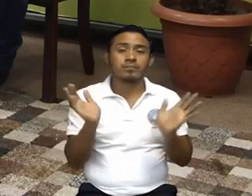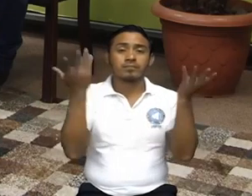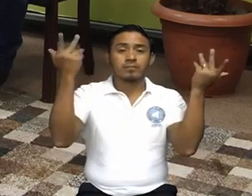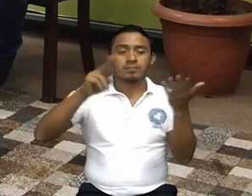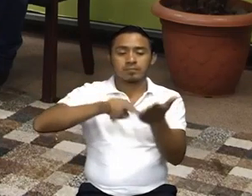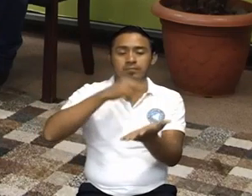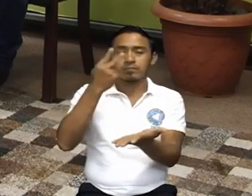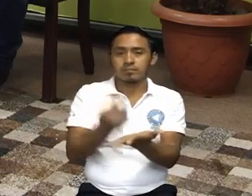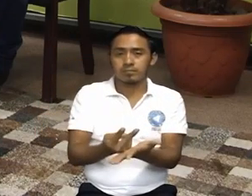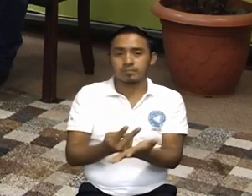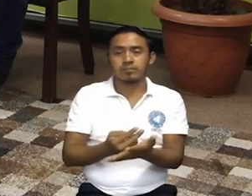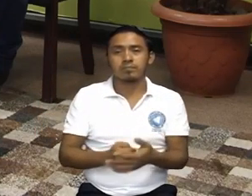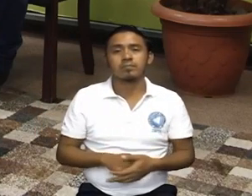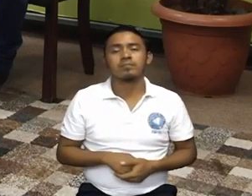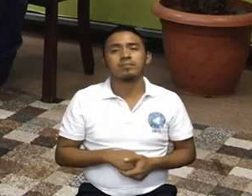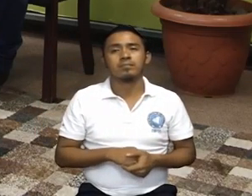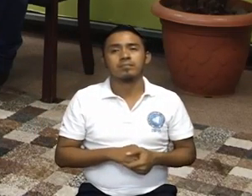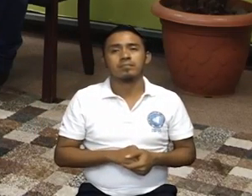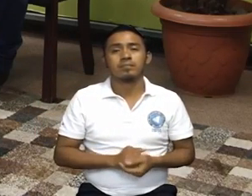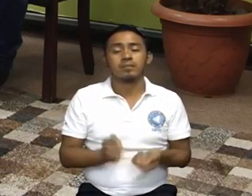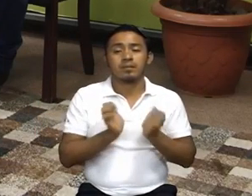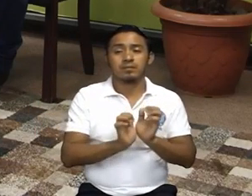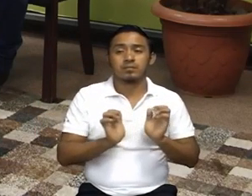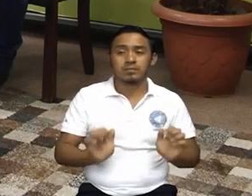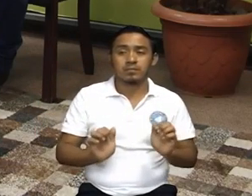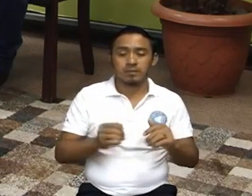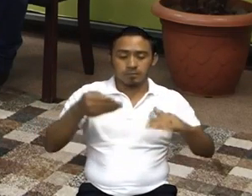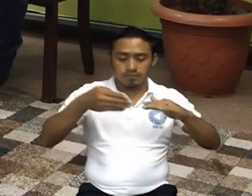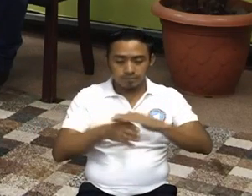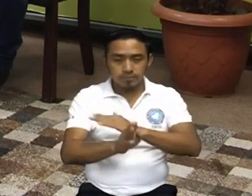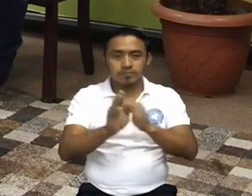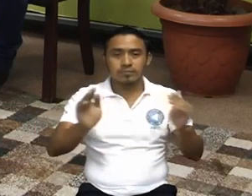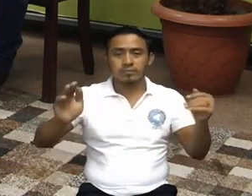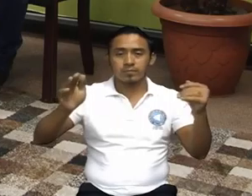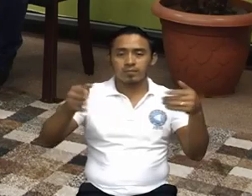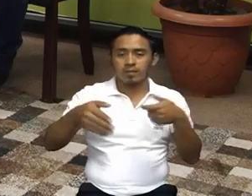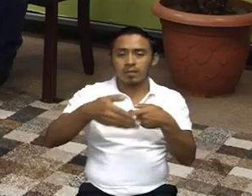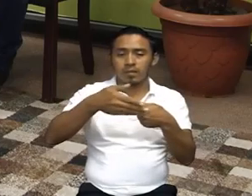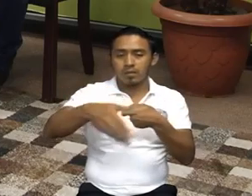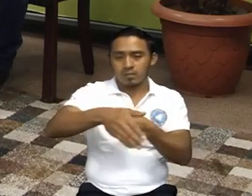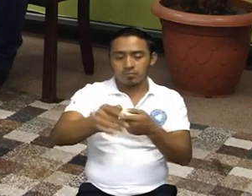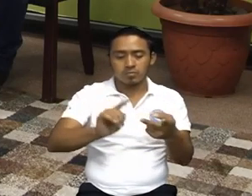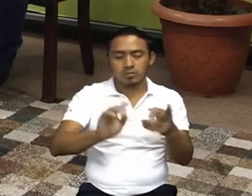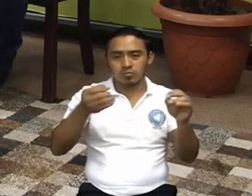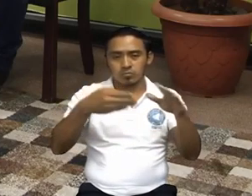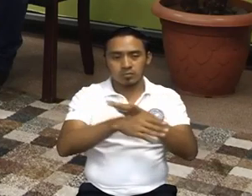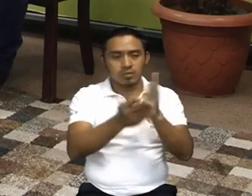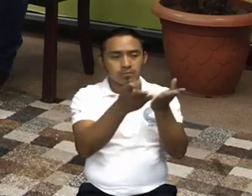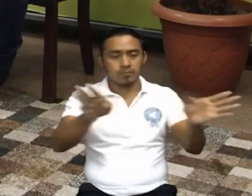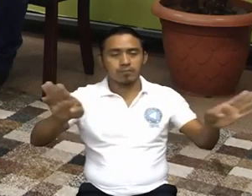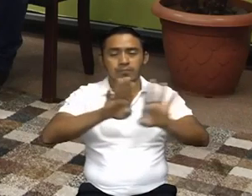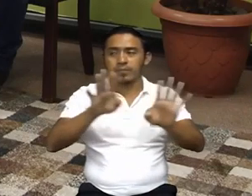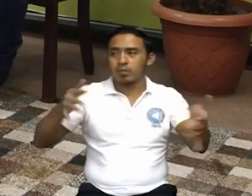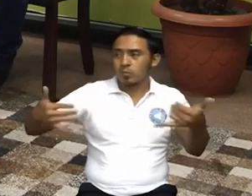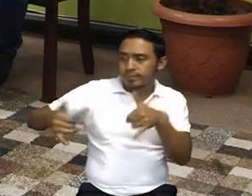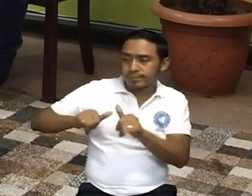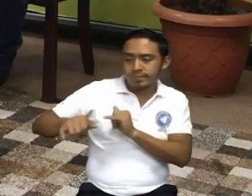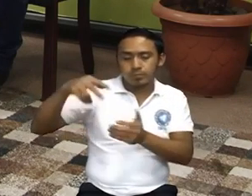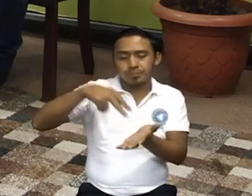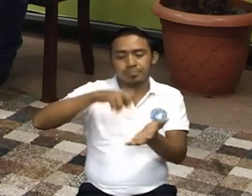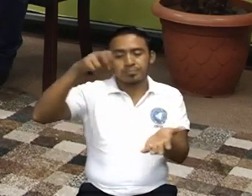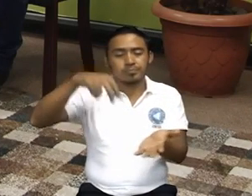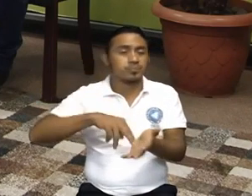caídas. Volvemos a los niños que se meten a la cocina, se meten al cuarto, niños se ponen a jugar uno con otro, a